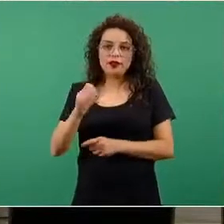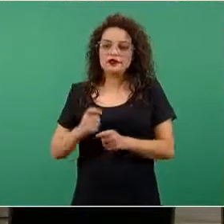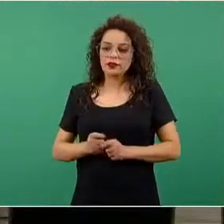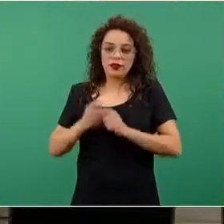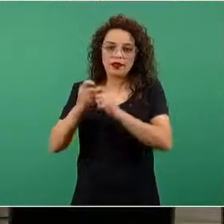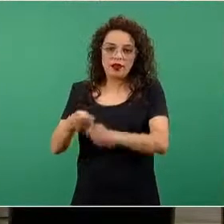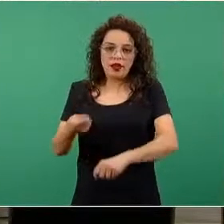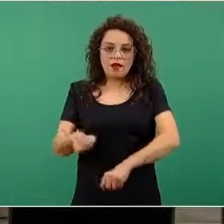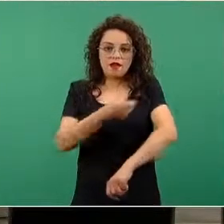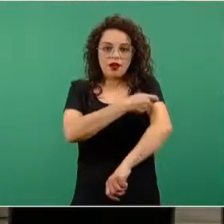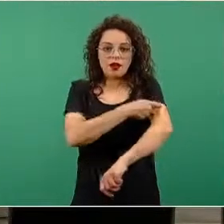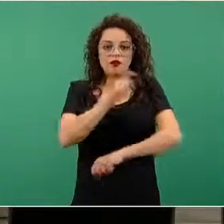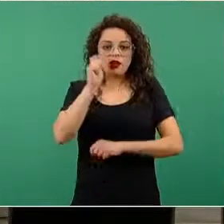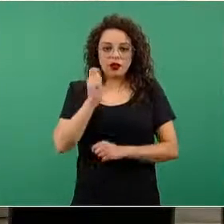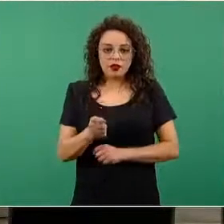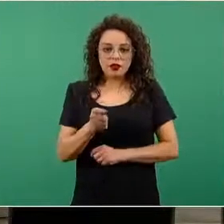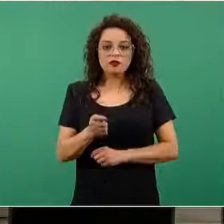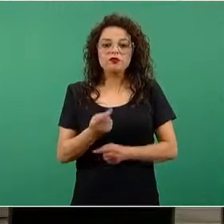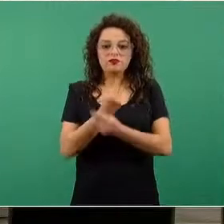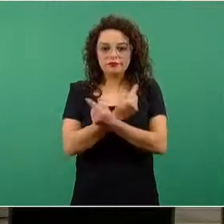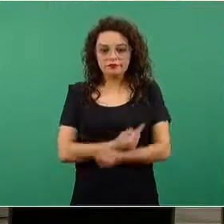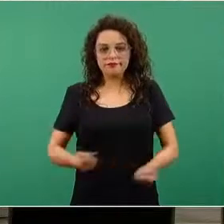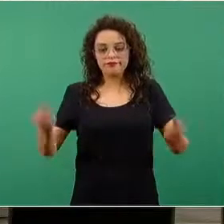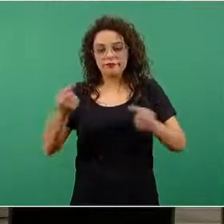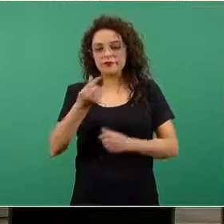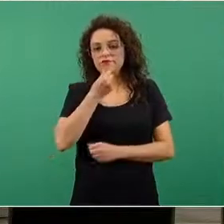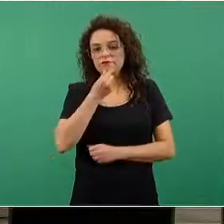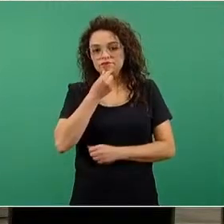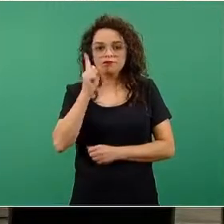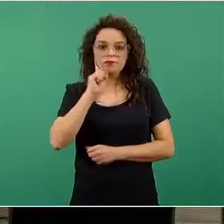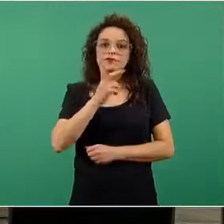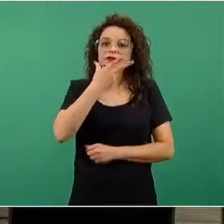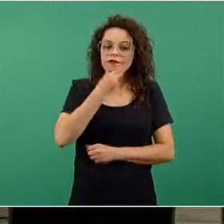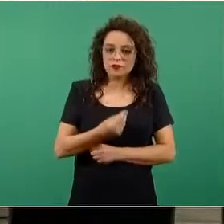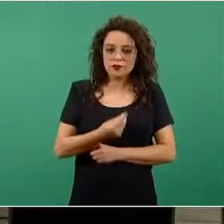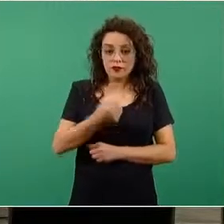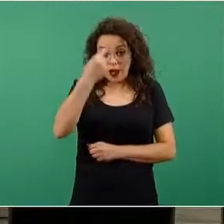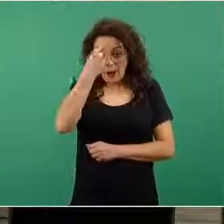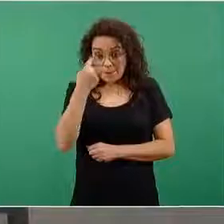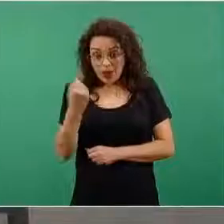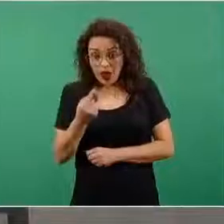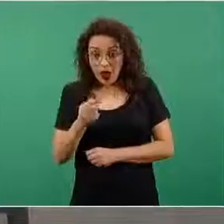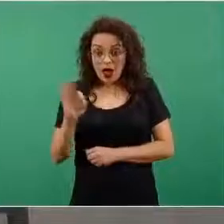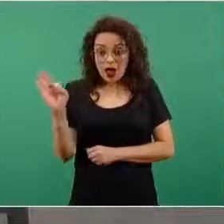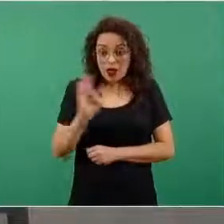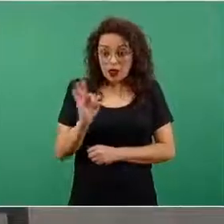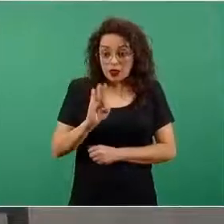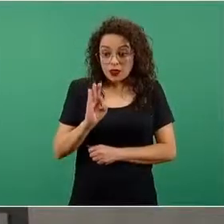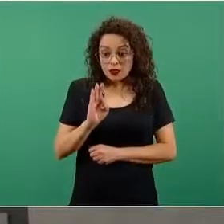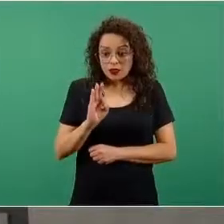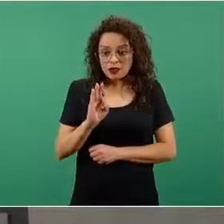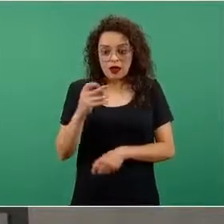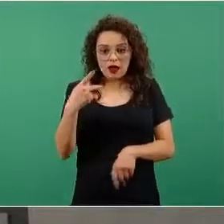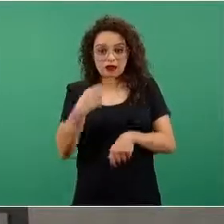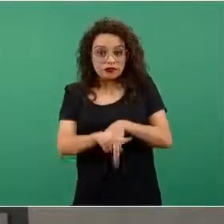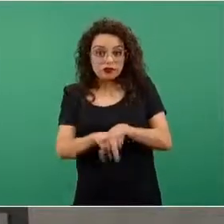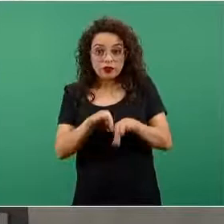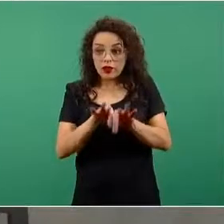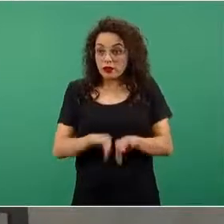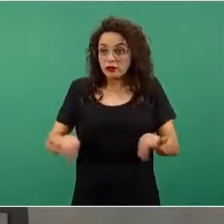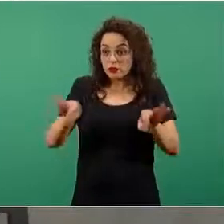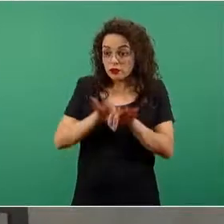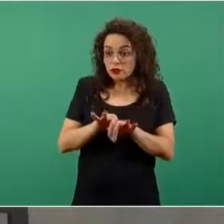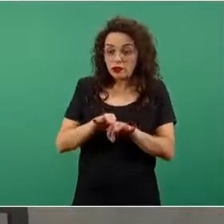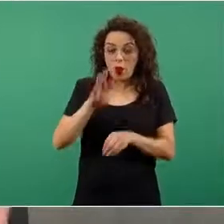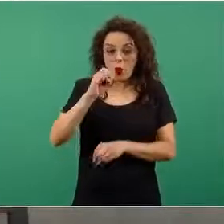a las personas menores de edad para que, si bien no tienen un riesgo importante de tener síntomas o de